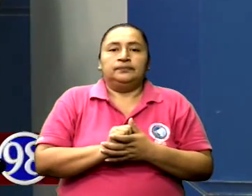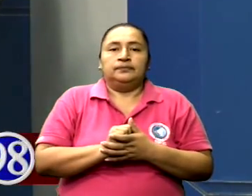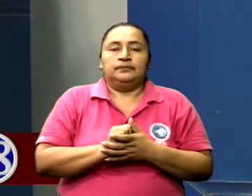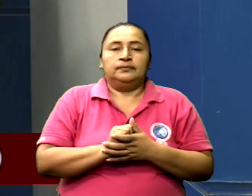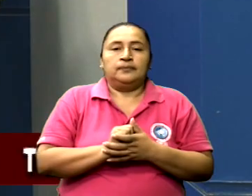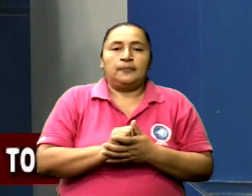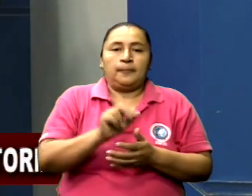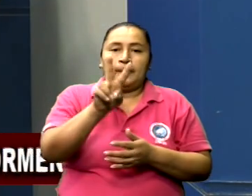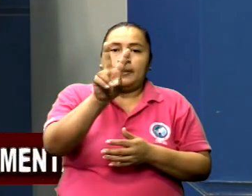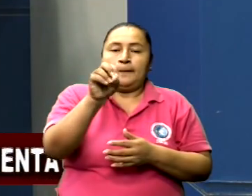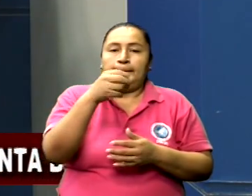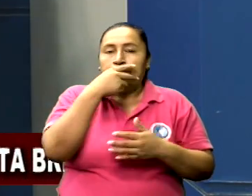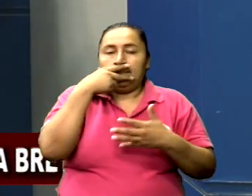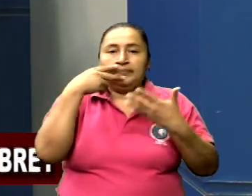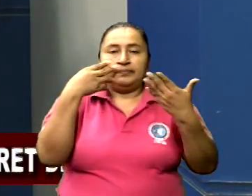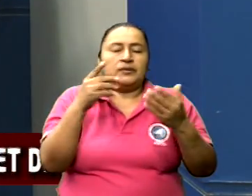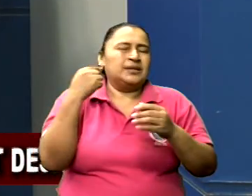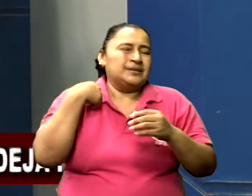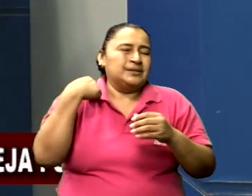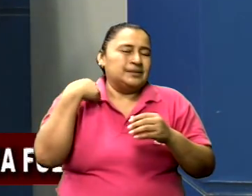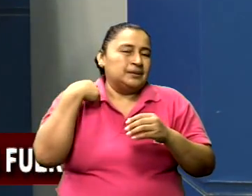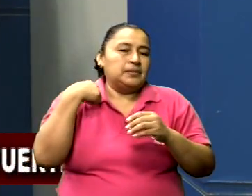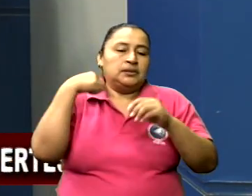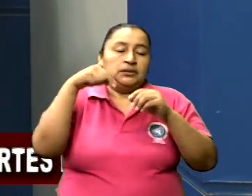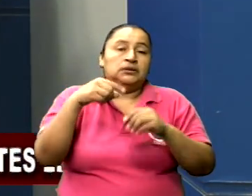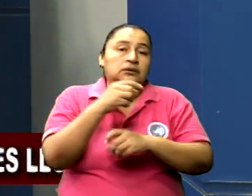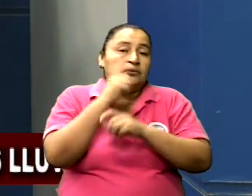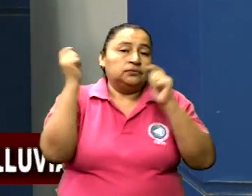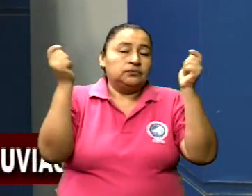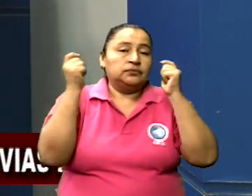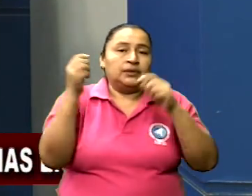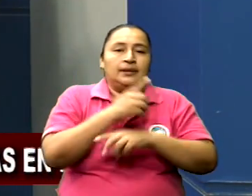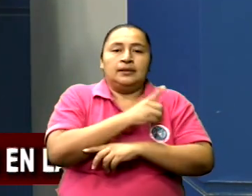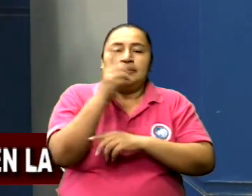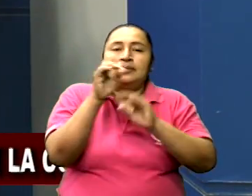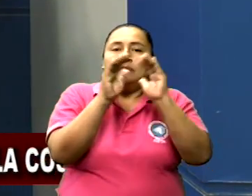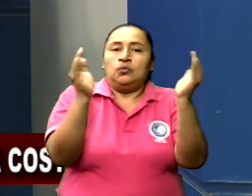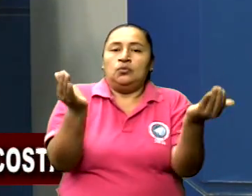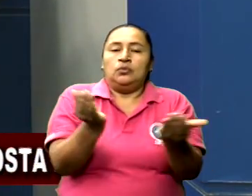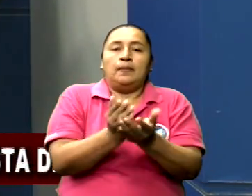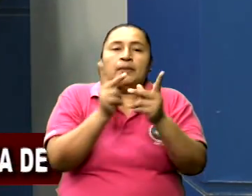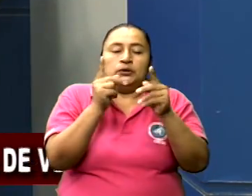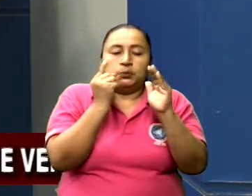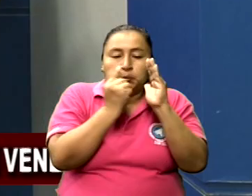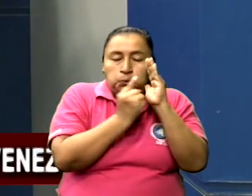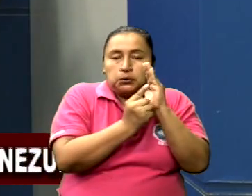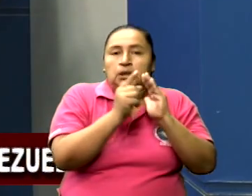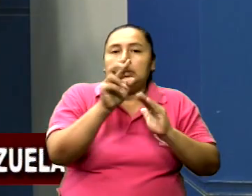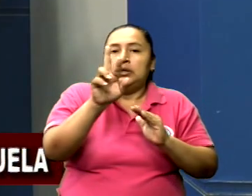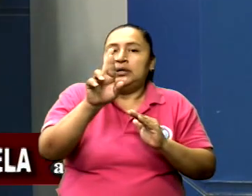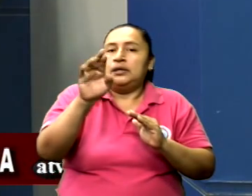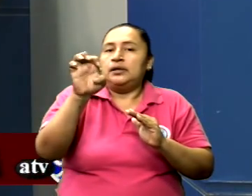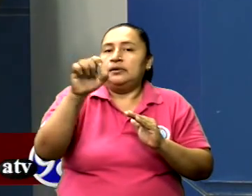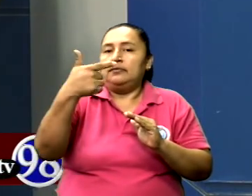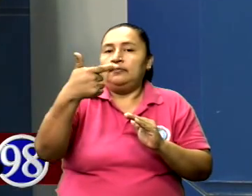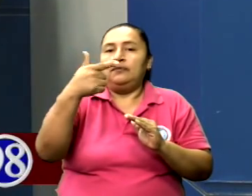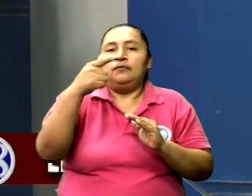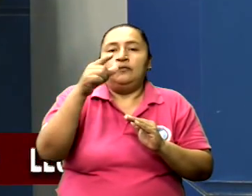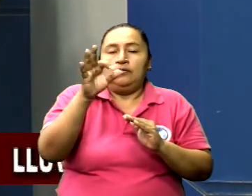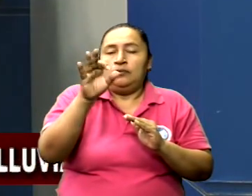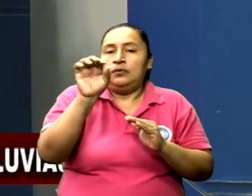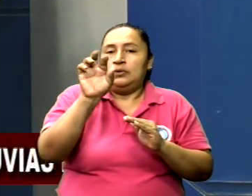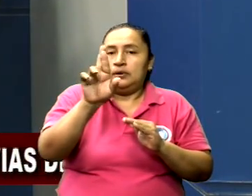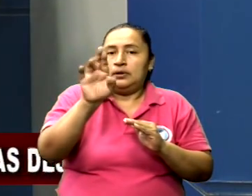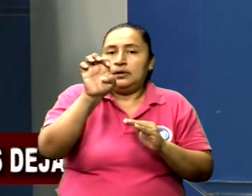El 20 de junio de cada año se conmemora el Día Mundial del Refugiado, homenaje a la resiliencia y el coraje de los más